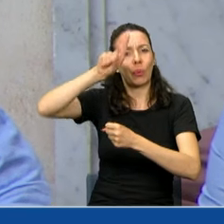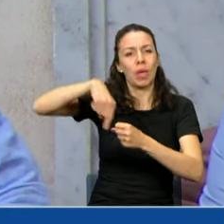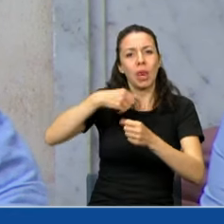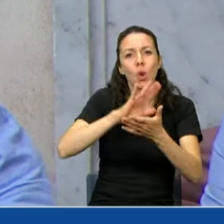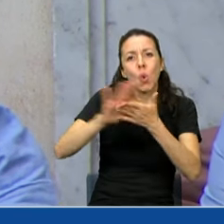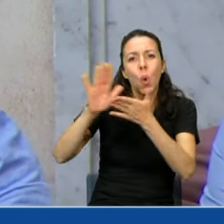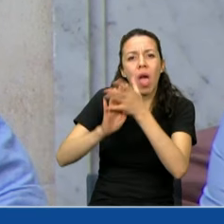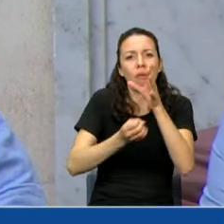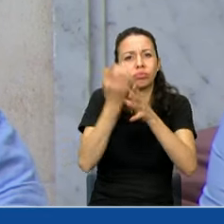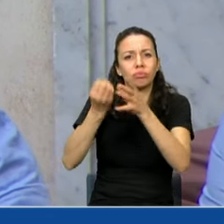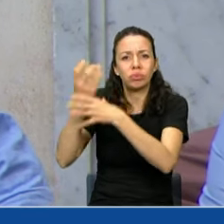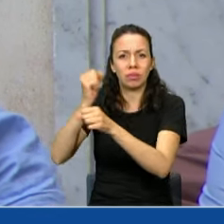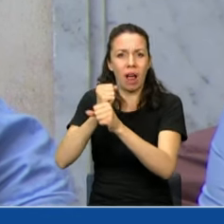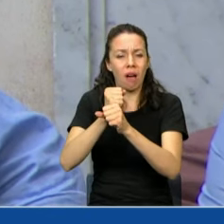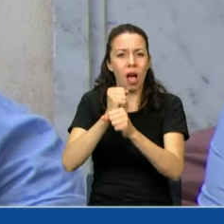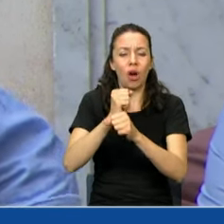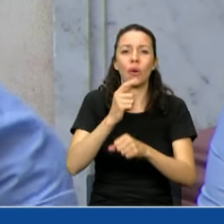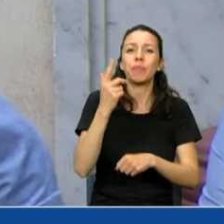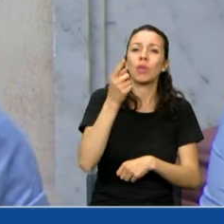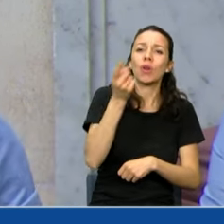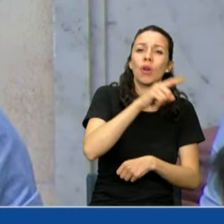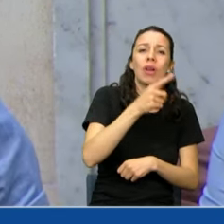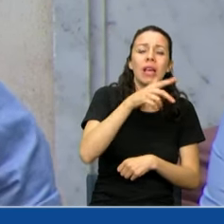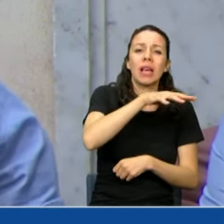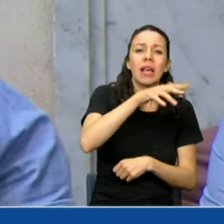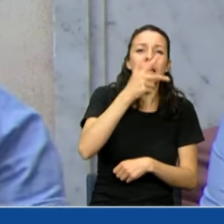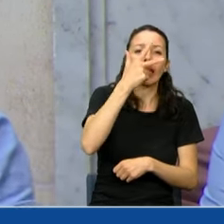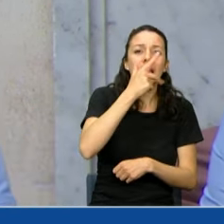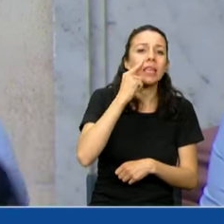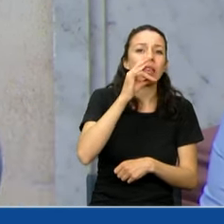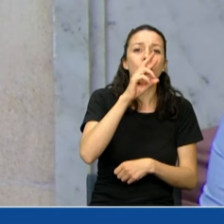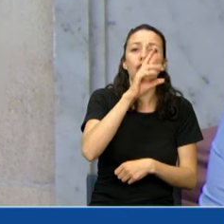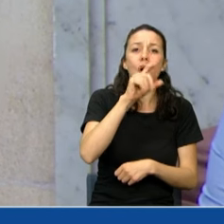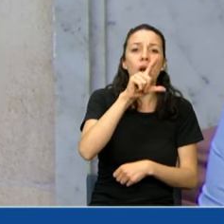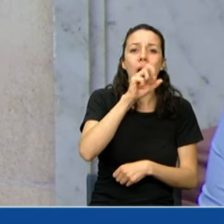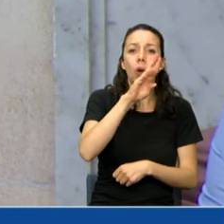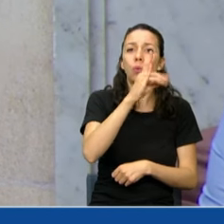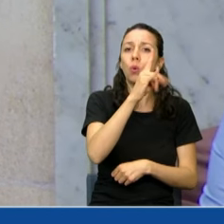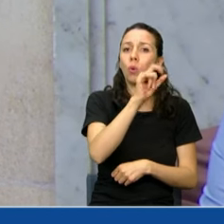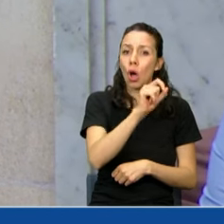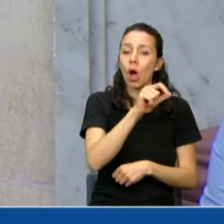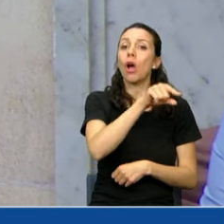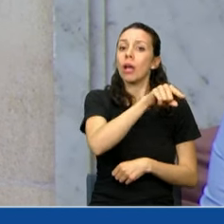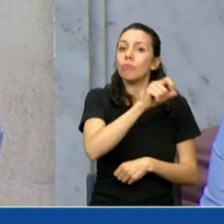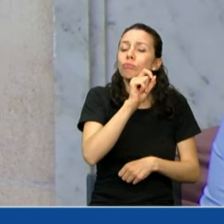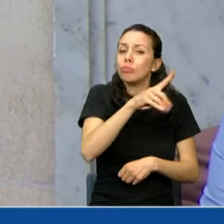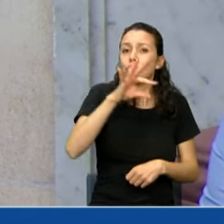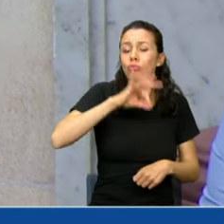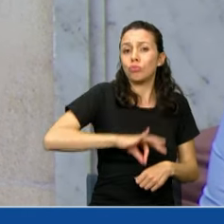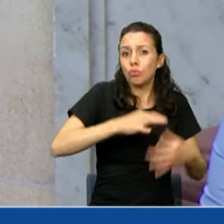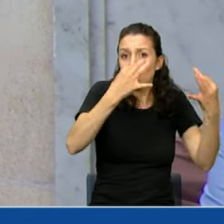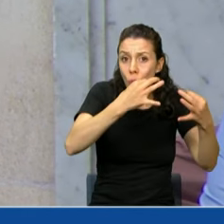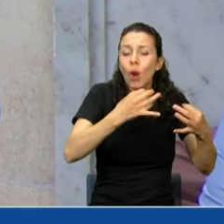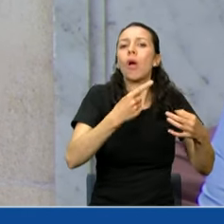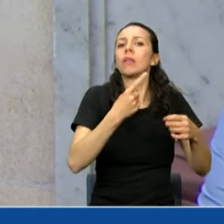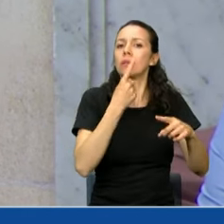sector de los hidrocarburos trabajo que por cento es muy bien remunerado y que además está registrado Y que además